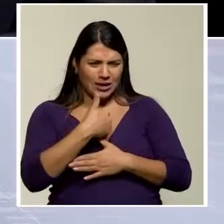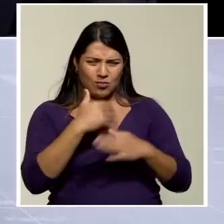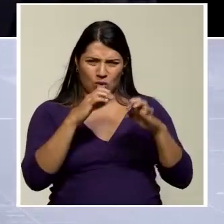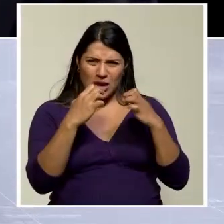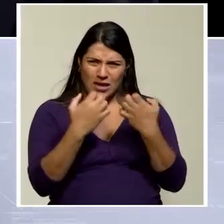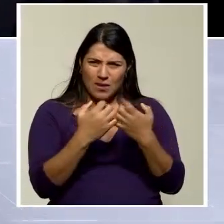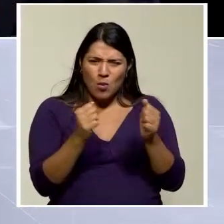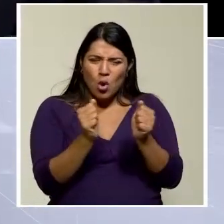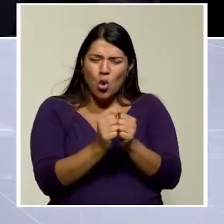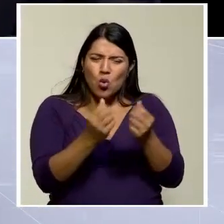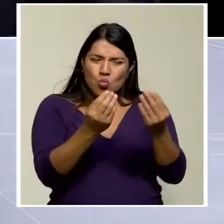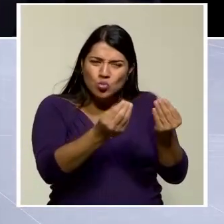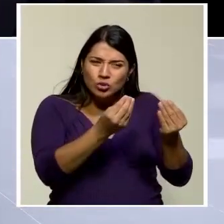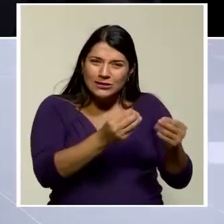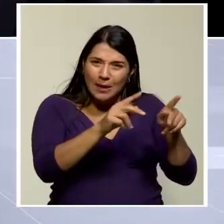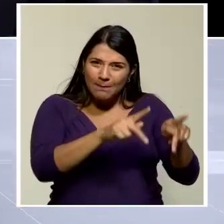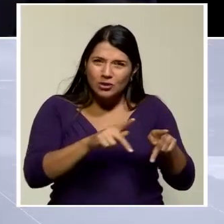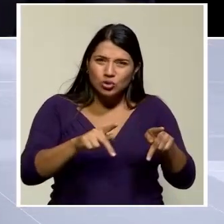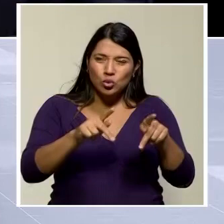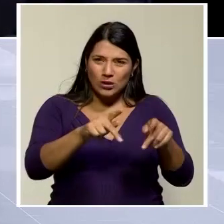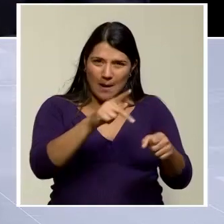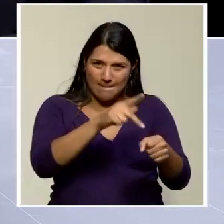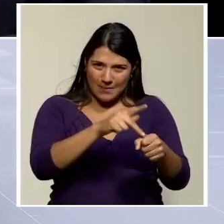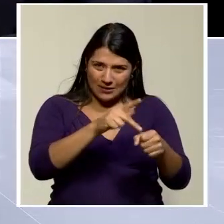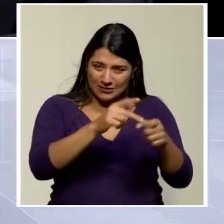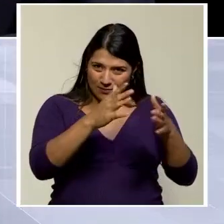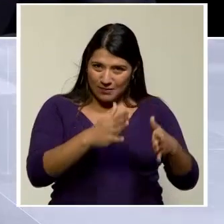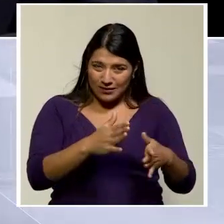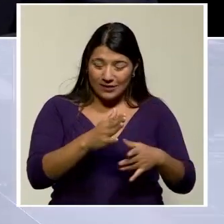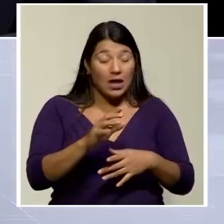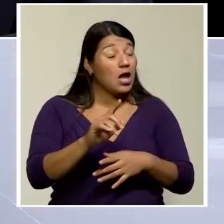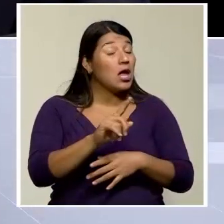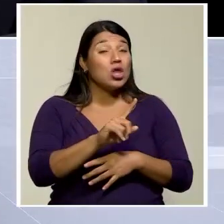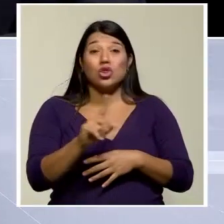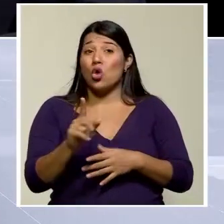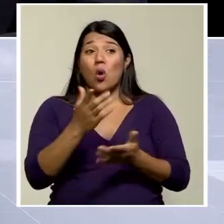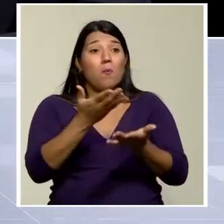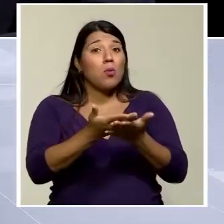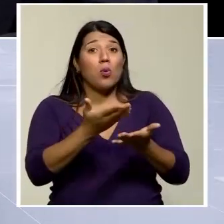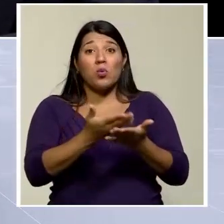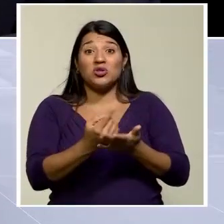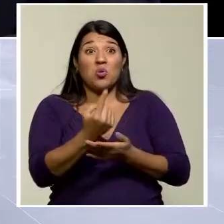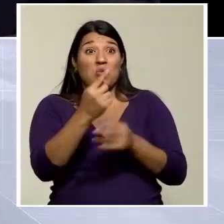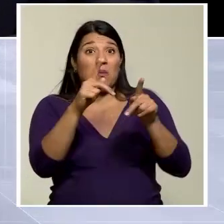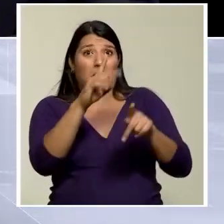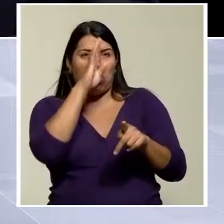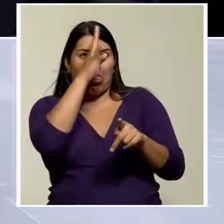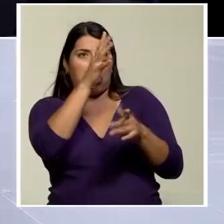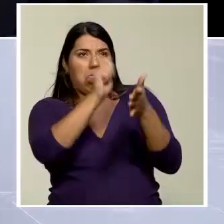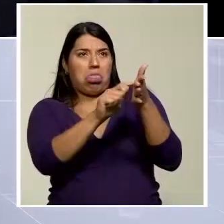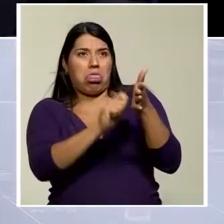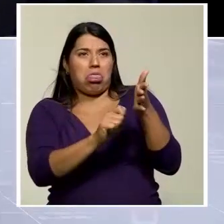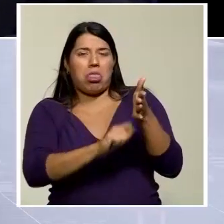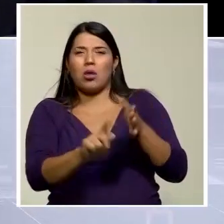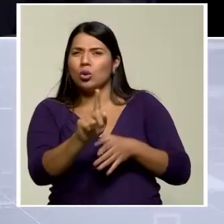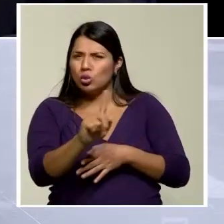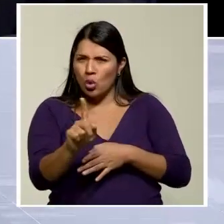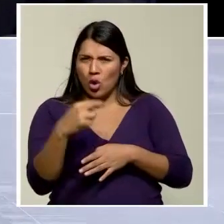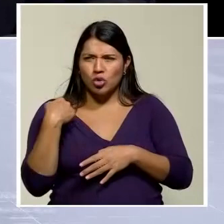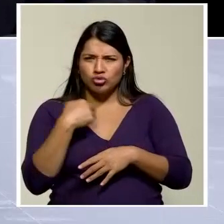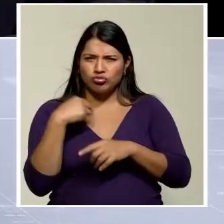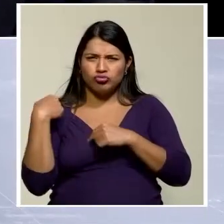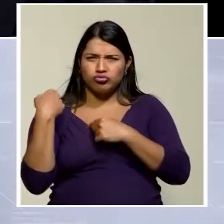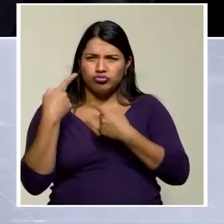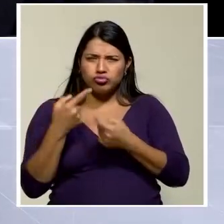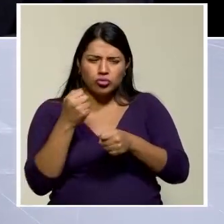que participó en los distintos temas, es decir, no fueron propuestas que sacó alguien de la manga y las escribió ahí, sino que fueron trabajadas con equipos en